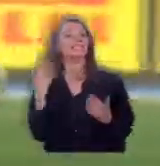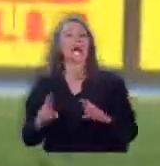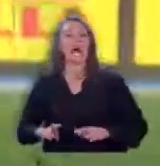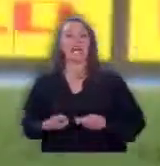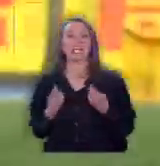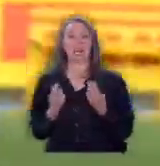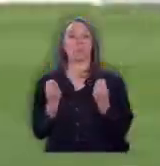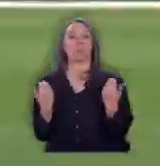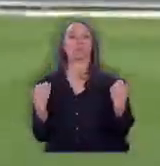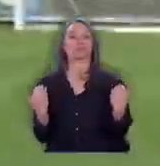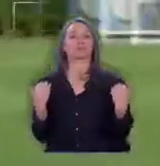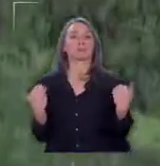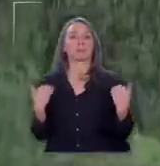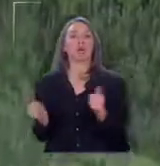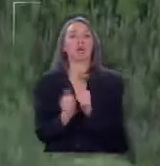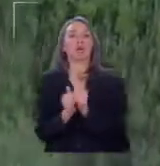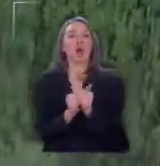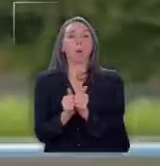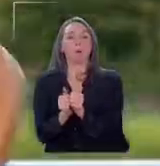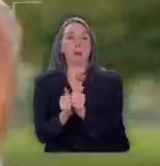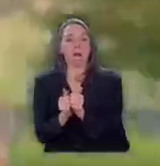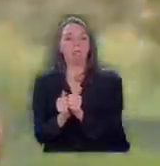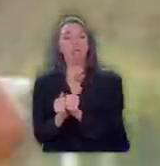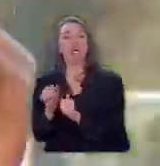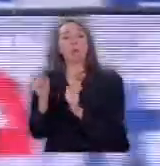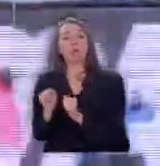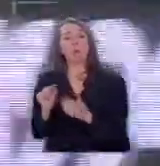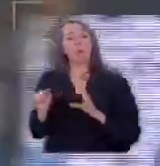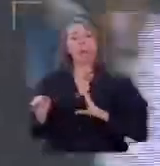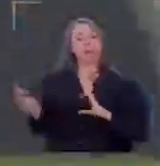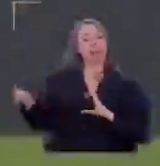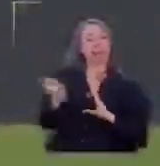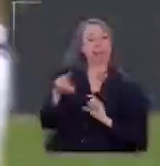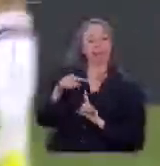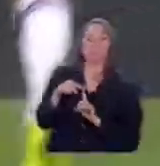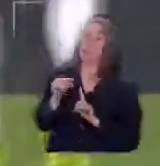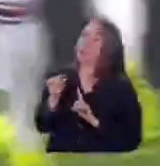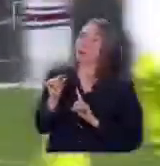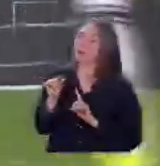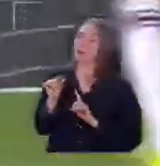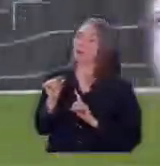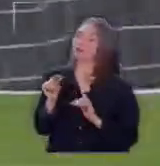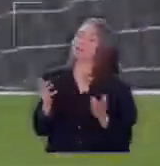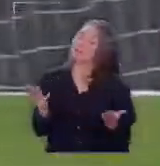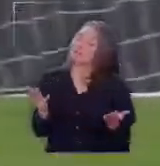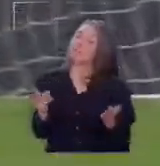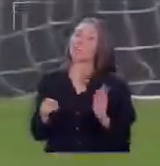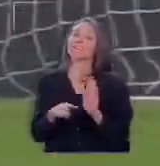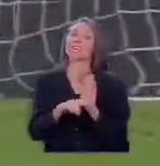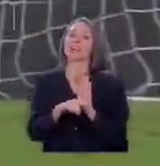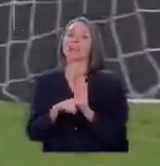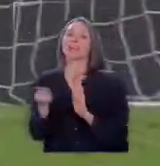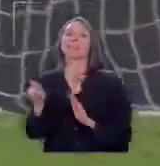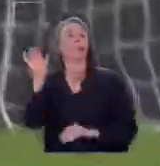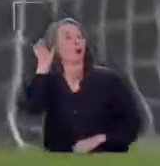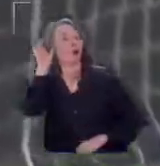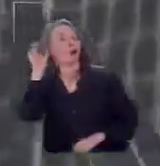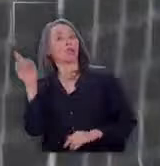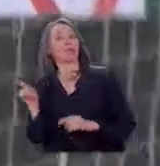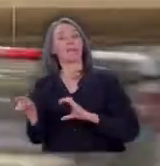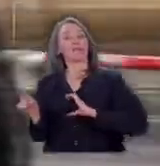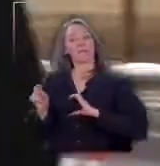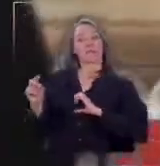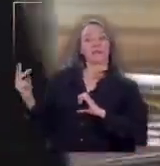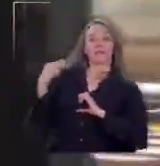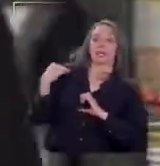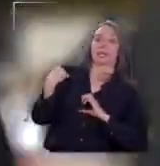recuperado y entrenando la par de sus compañeros Aunque sus posibilidades de ser titular son escasas algo negativo teniendo en cuenta que maravilla debe convencer a Antonio